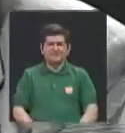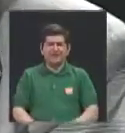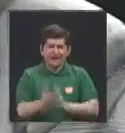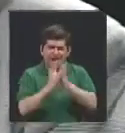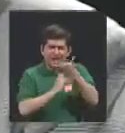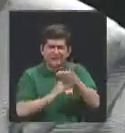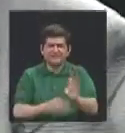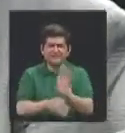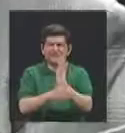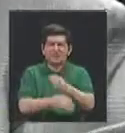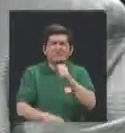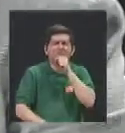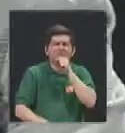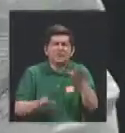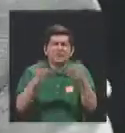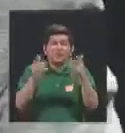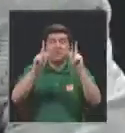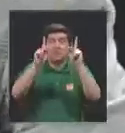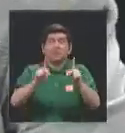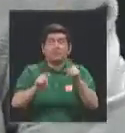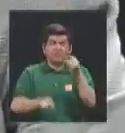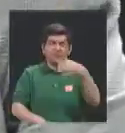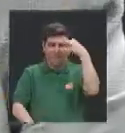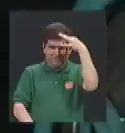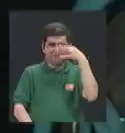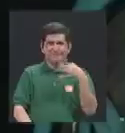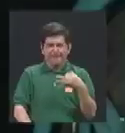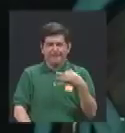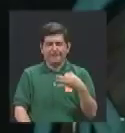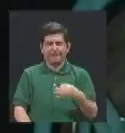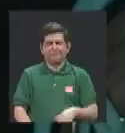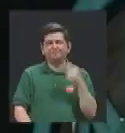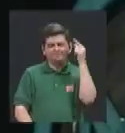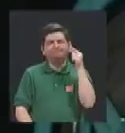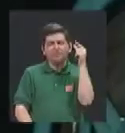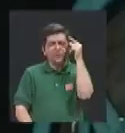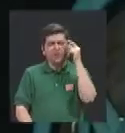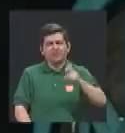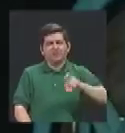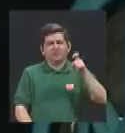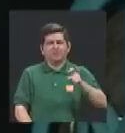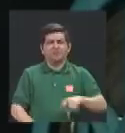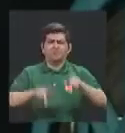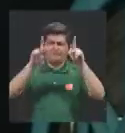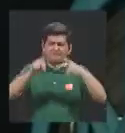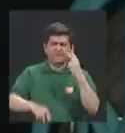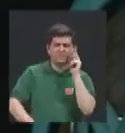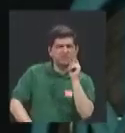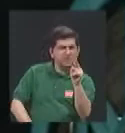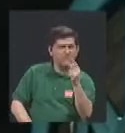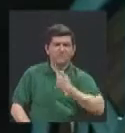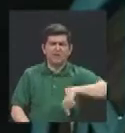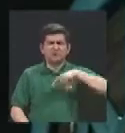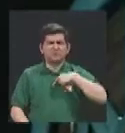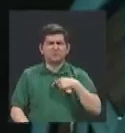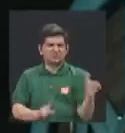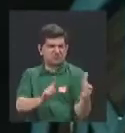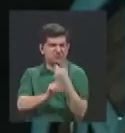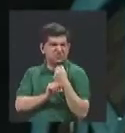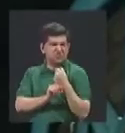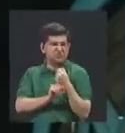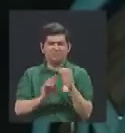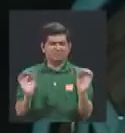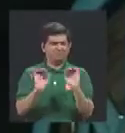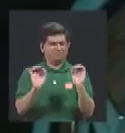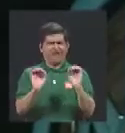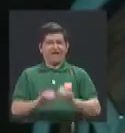a las películas, a las viejas películas, Osvaldo? Fue la gente, fue la credibilidad, sin lugar a dudas. La gente comenzó a ver que